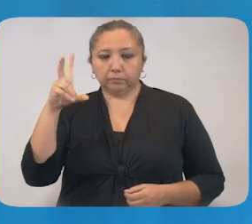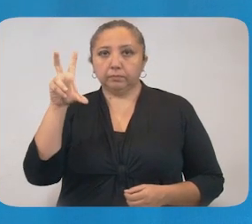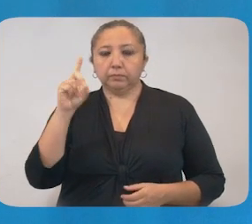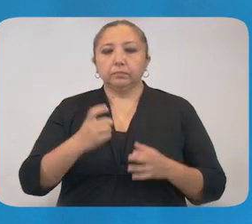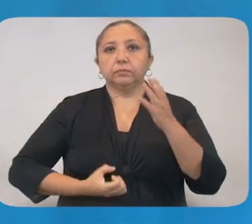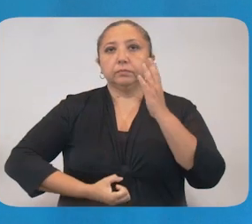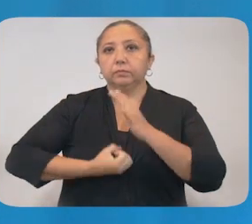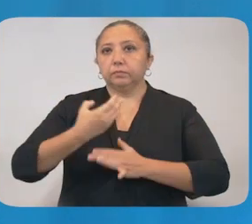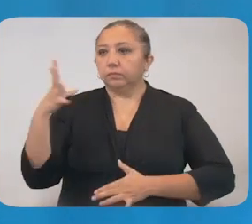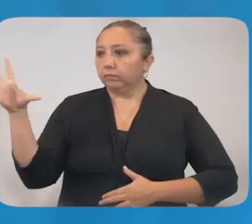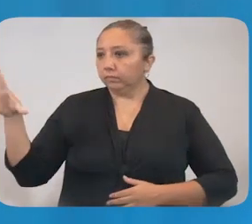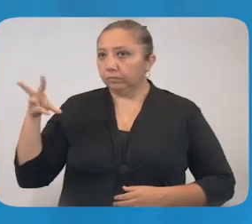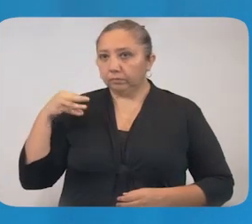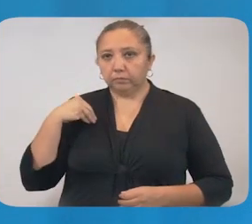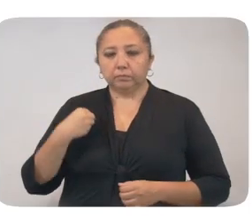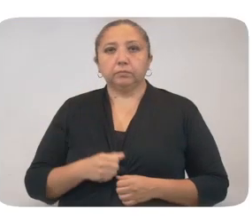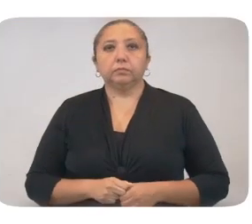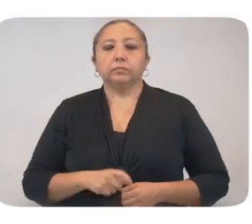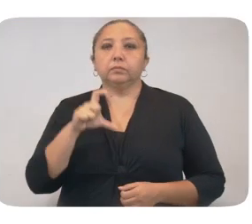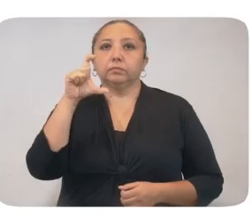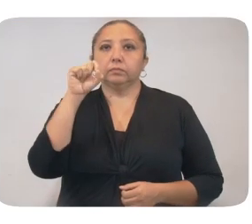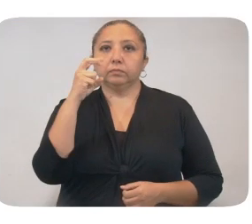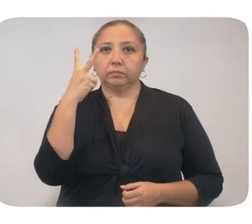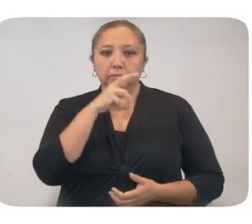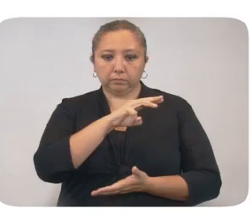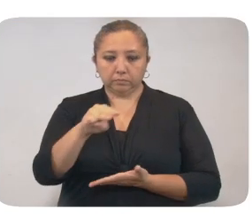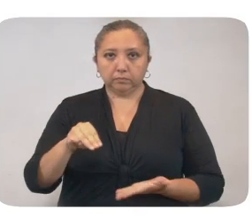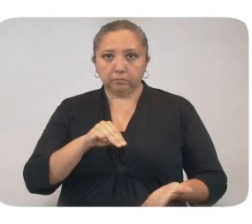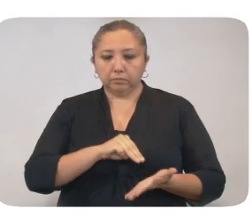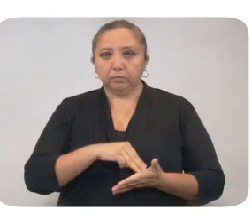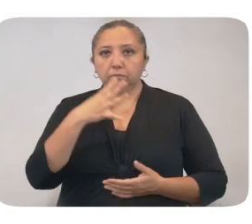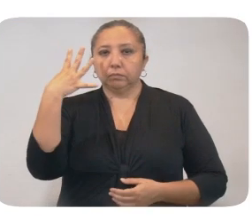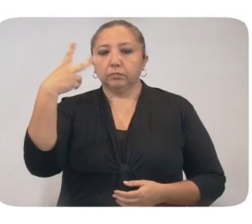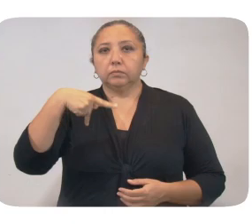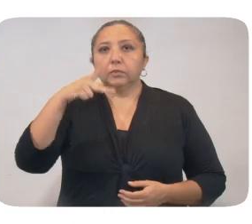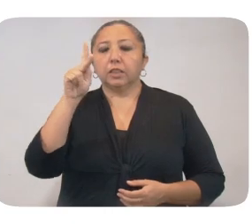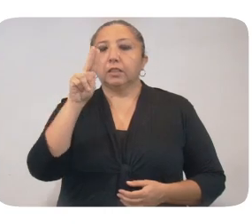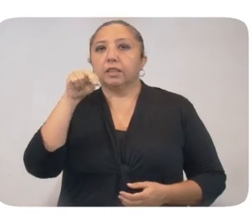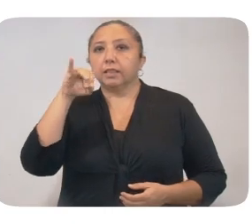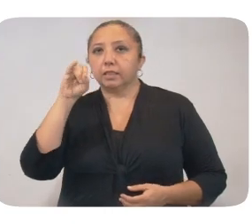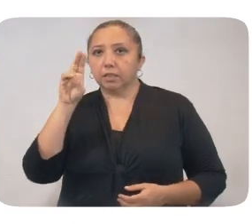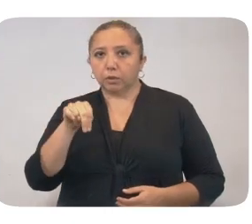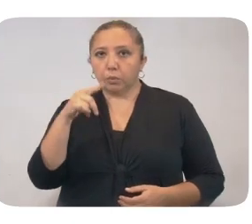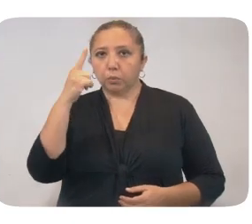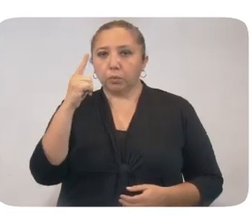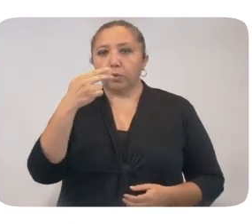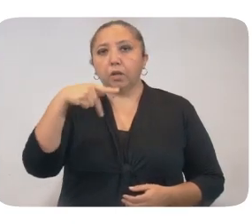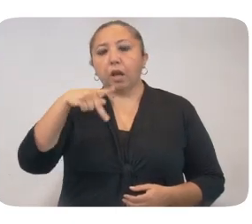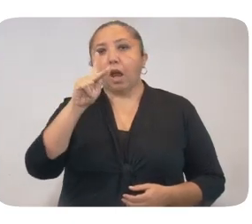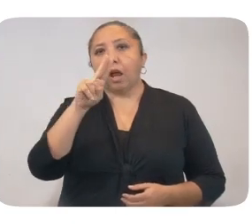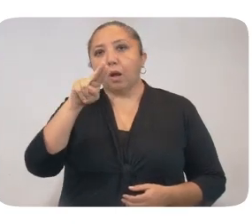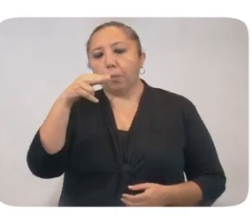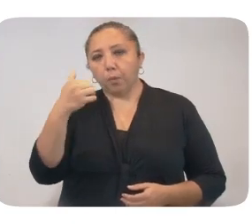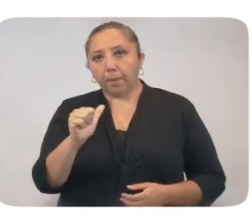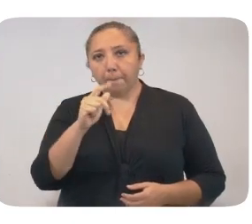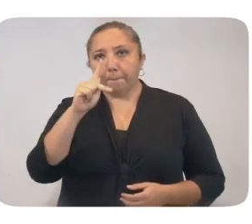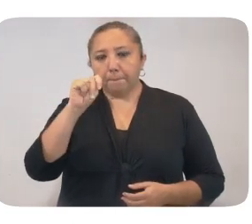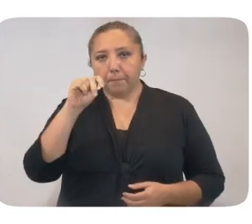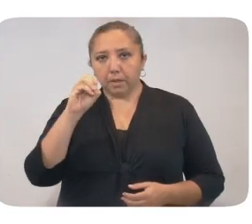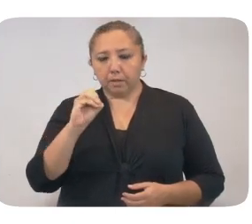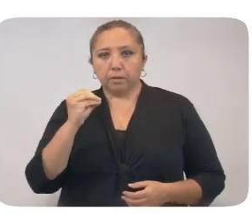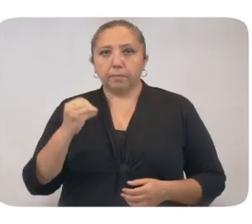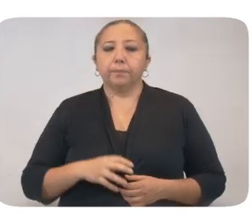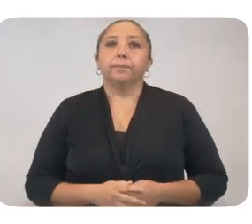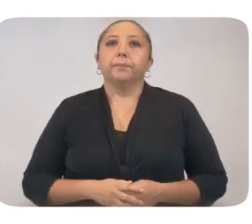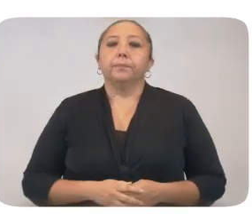30 nuevos contagios de coronavirus 22 en mérida 4 en kanasín 1 en cagua peto dismeva y